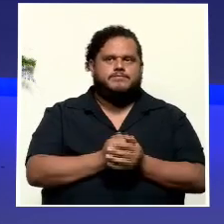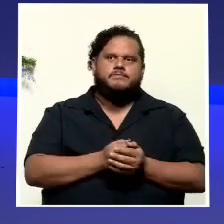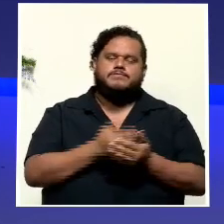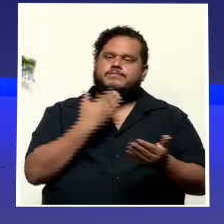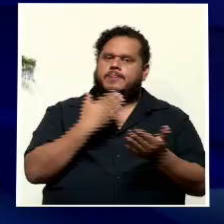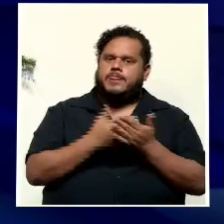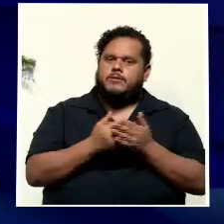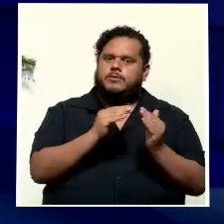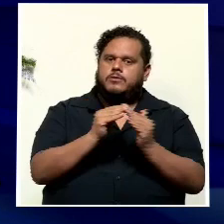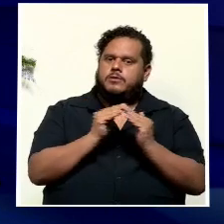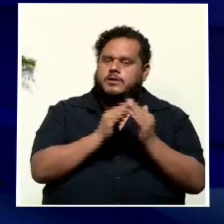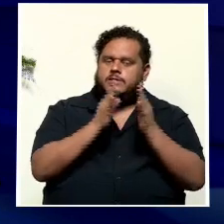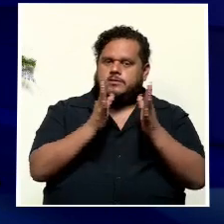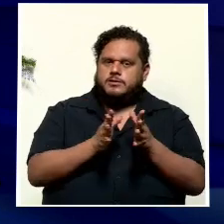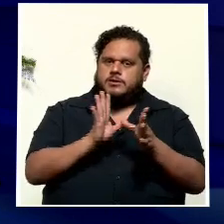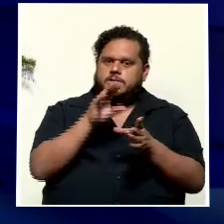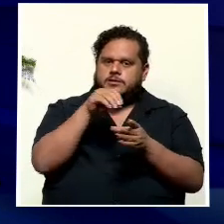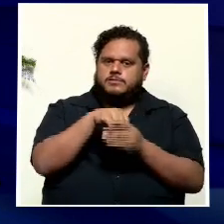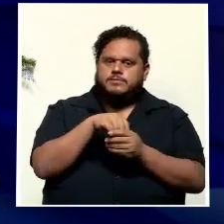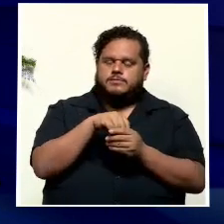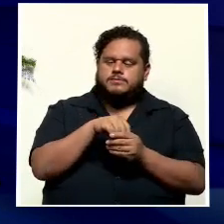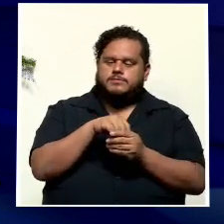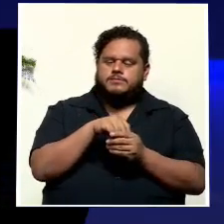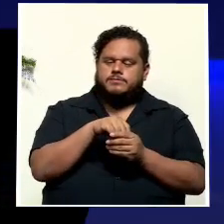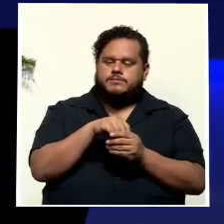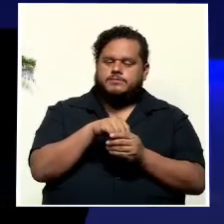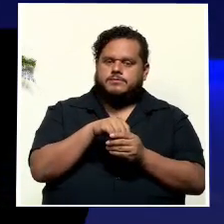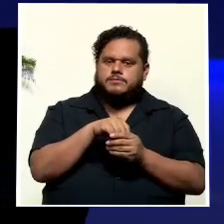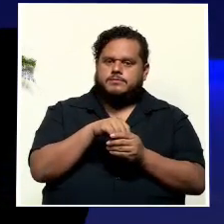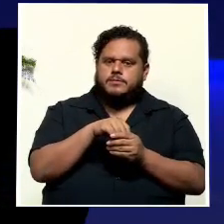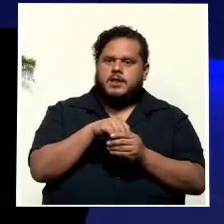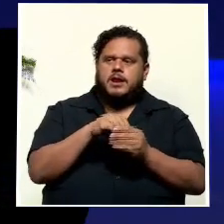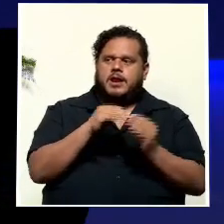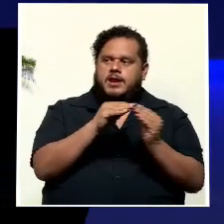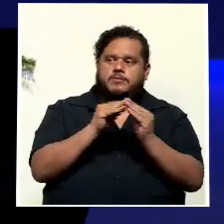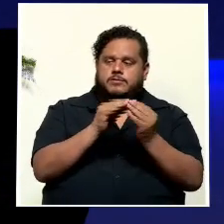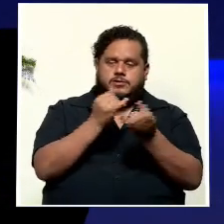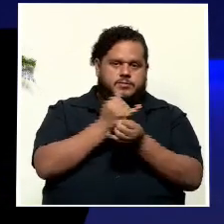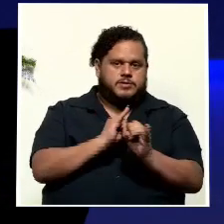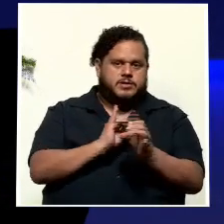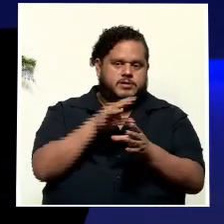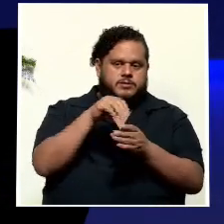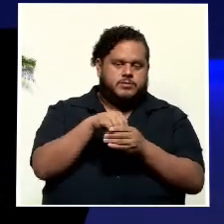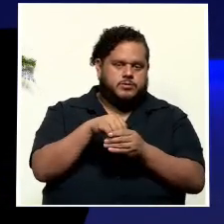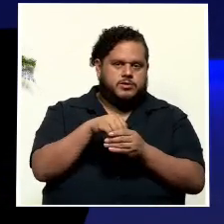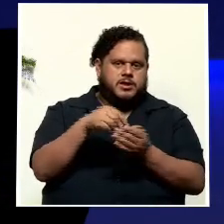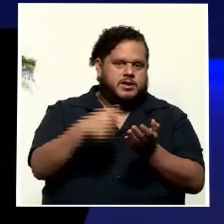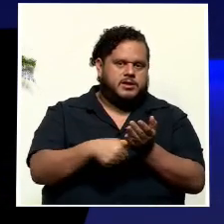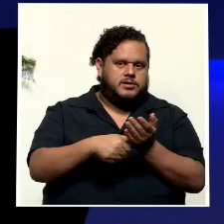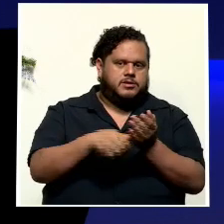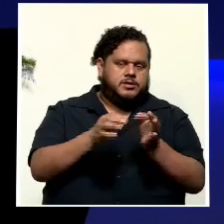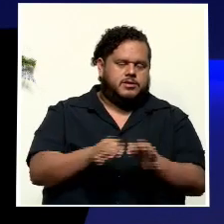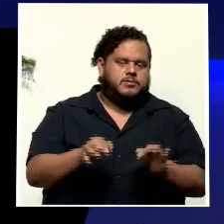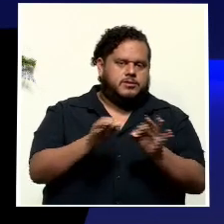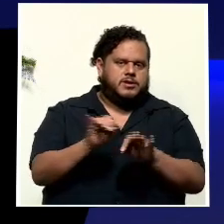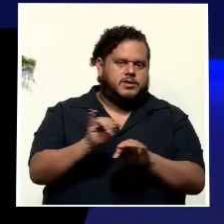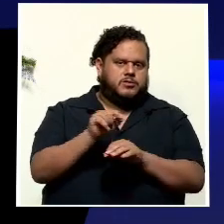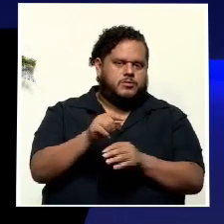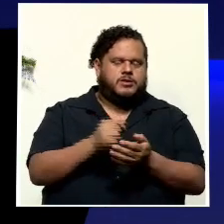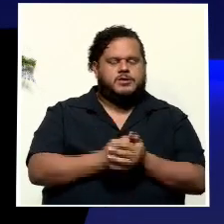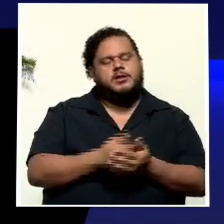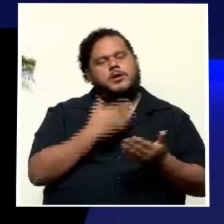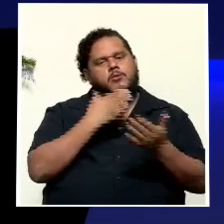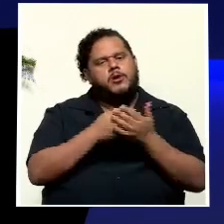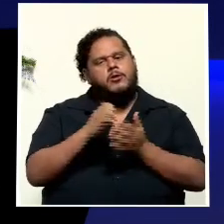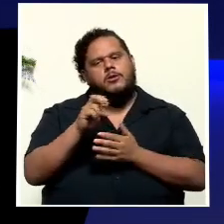la ciudadanía se involucre, la ciudadanía independiente se involucre en elecciones tan importantes como esta. Doña